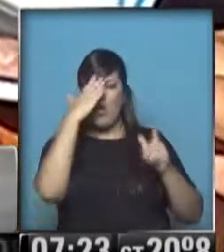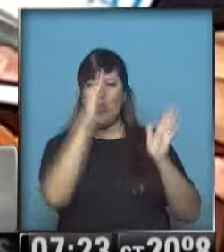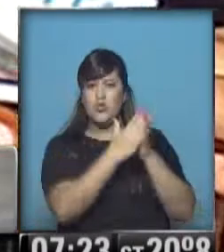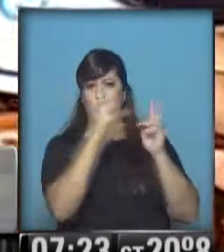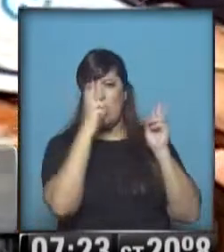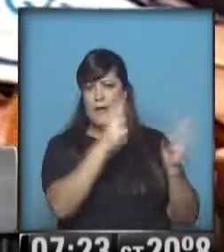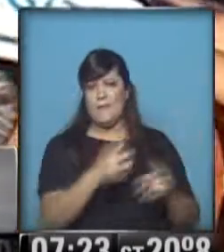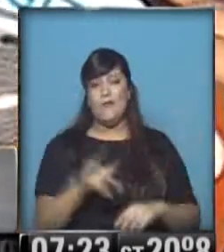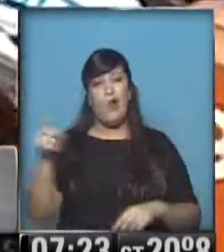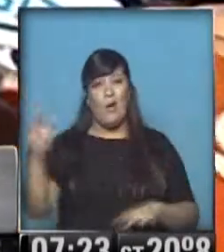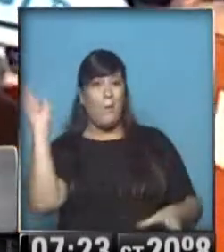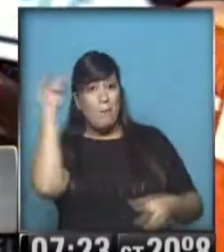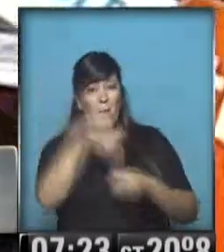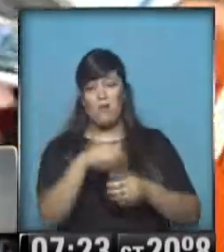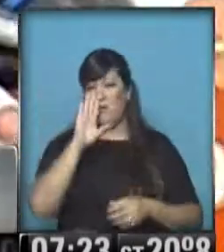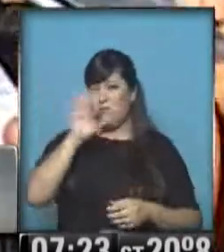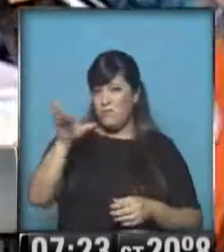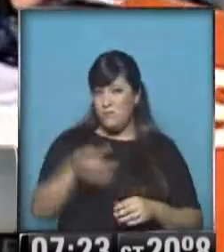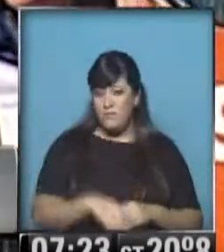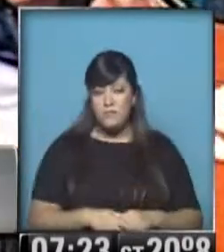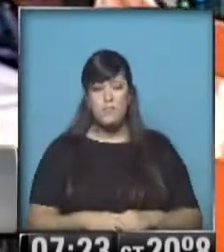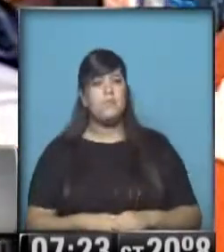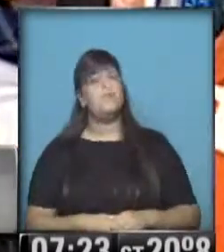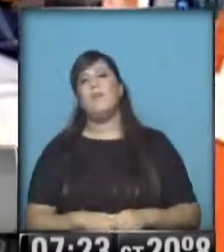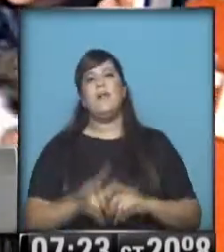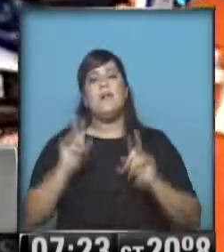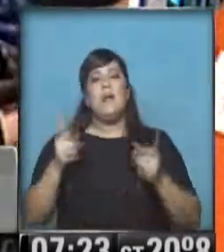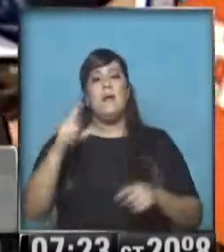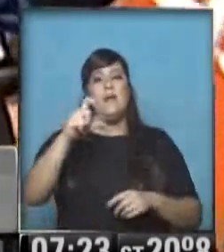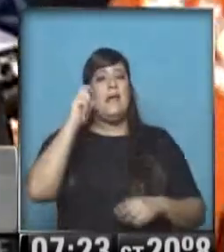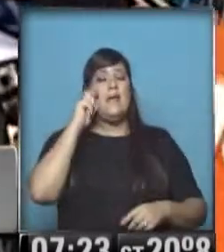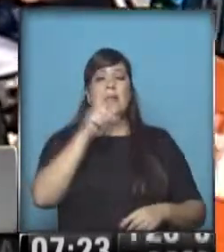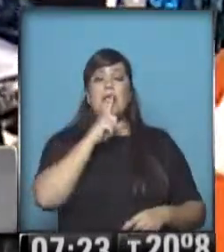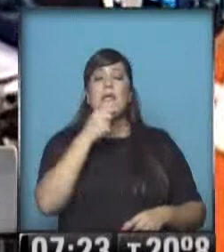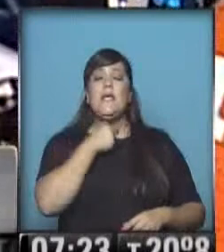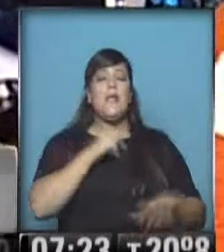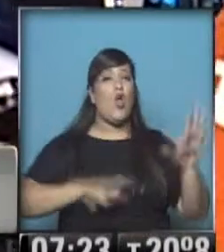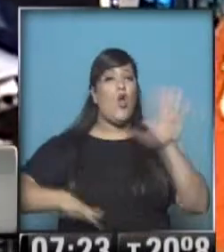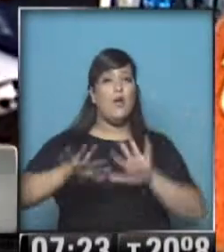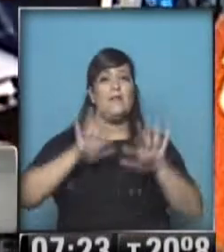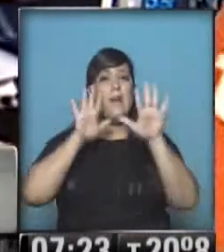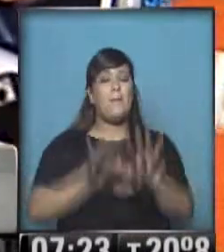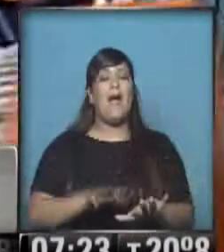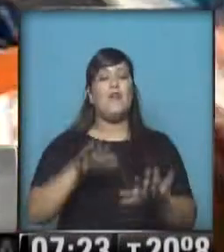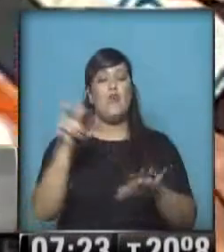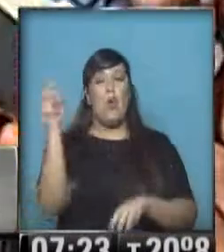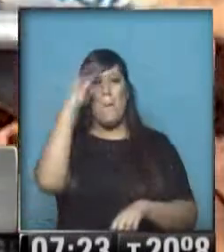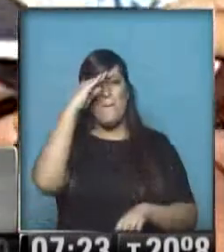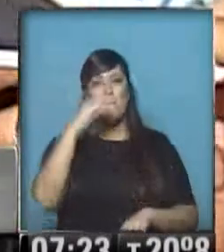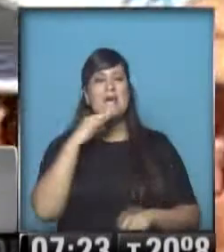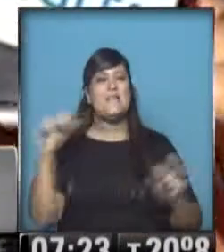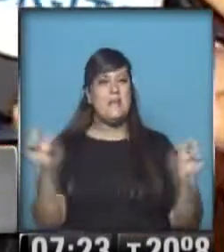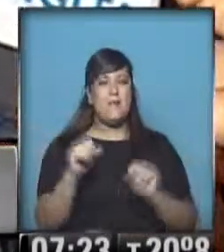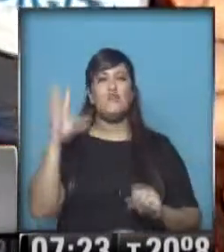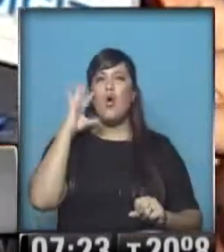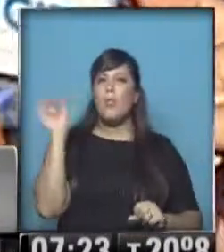de la Nación. Son momentos de negociar las paritarias, y para la CGT está pensando en realizar quizás un paro en el mes de mayo. ¿Cuál es su opinión? No,